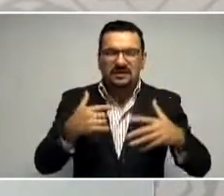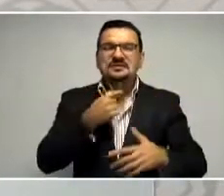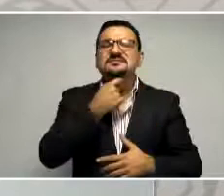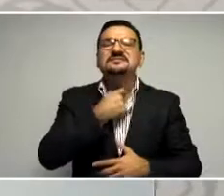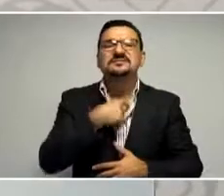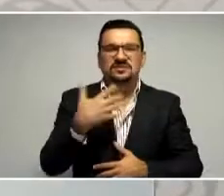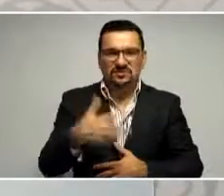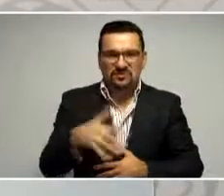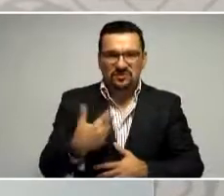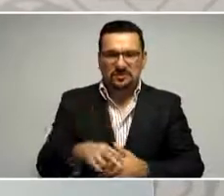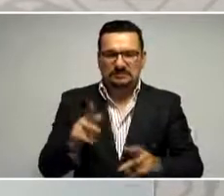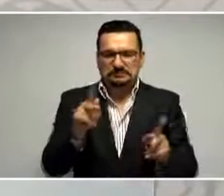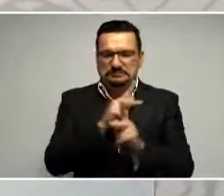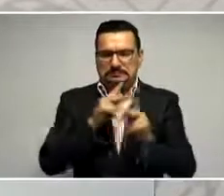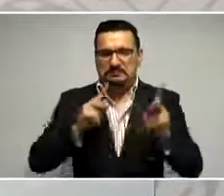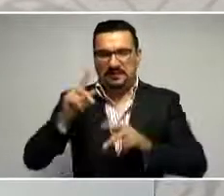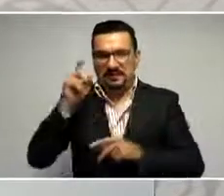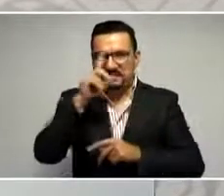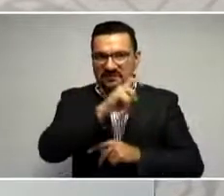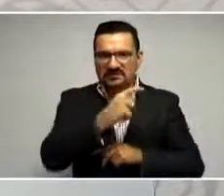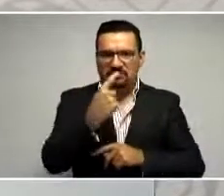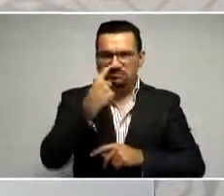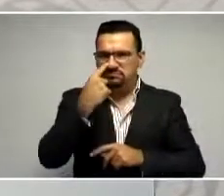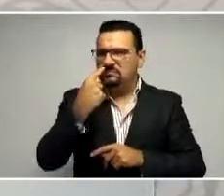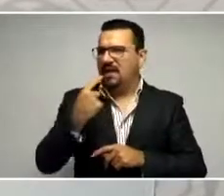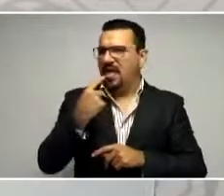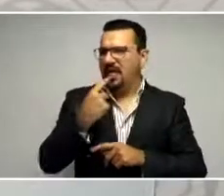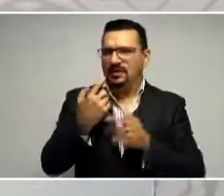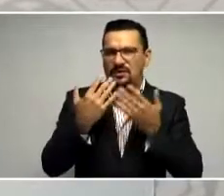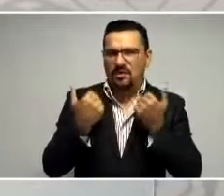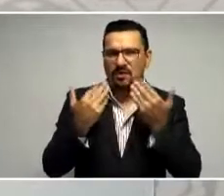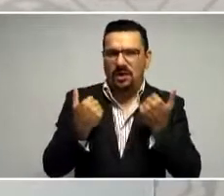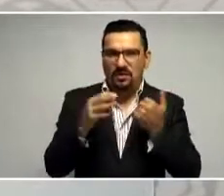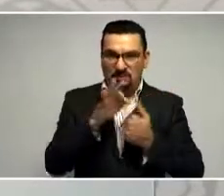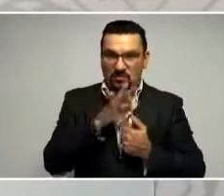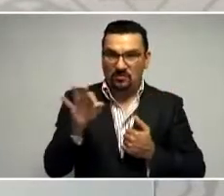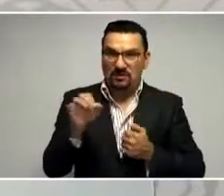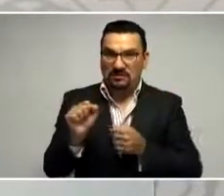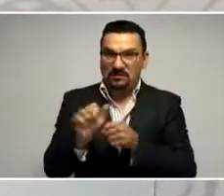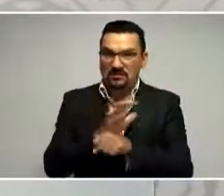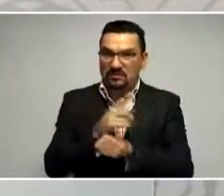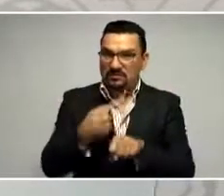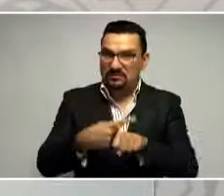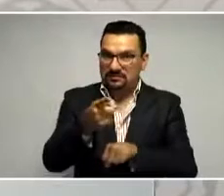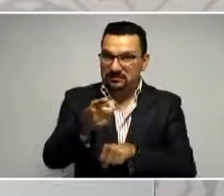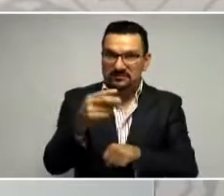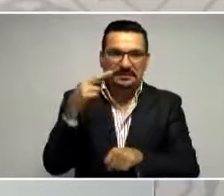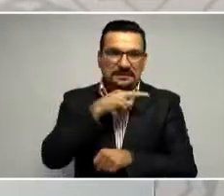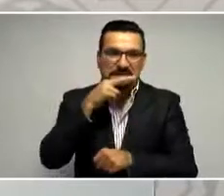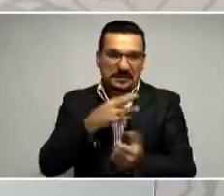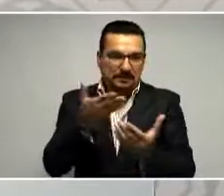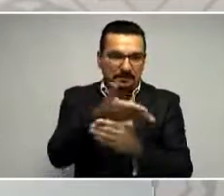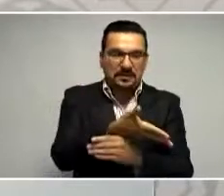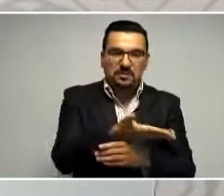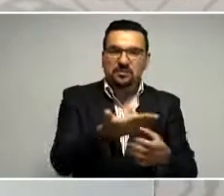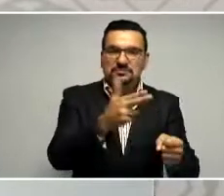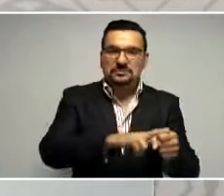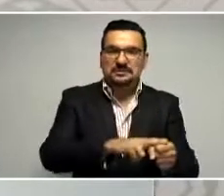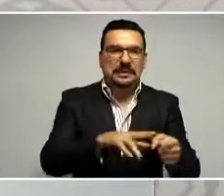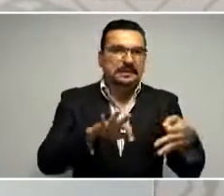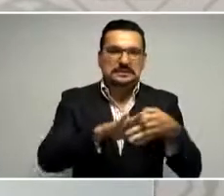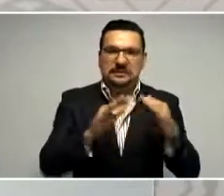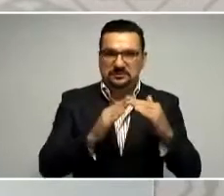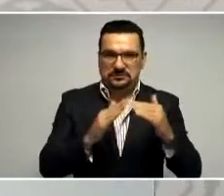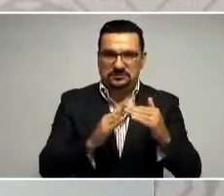y dificultad para respirar o pérdida de olfato y gusto, puedes tener coronavirus. Acude de inmediato a tu unidad médica más